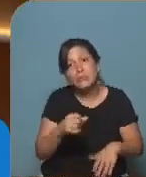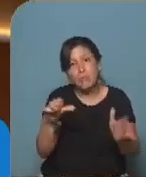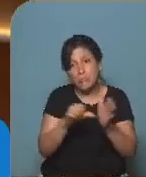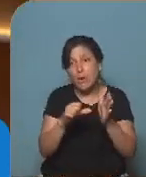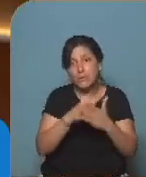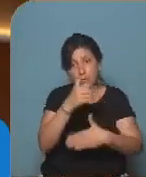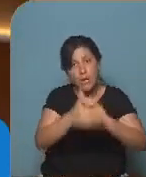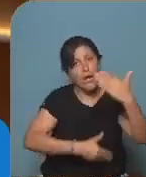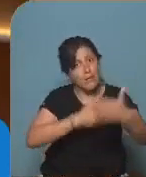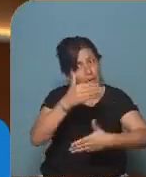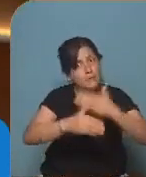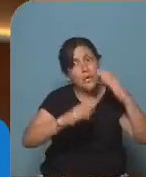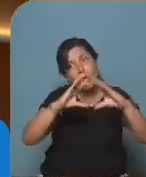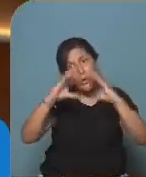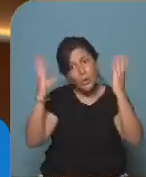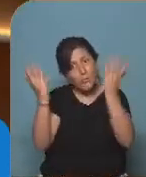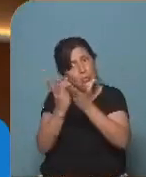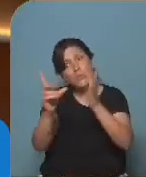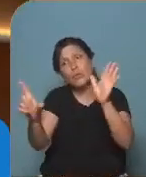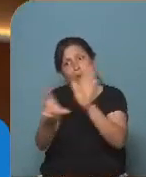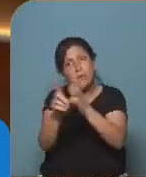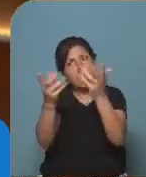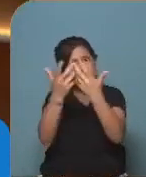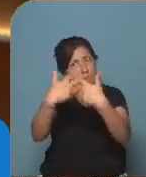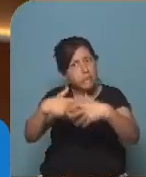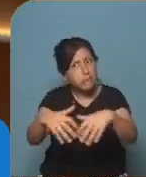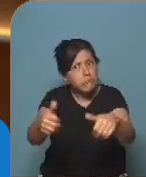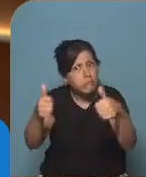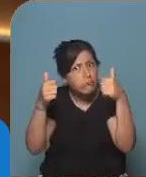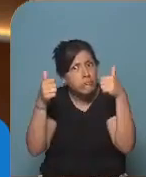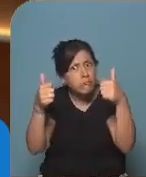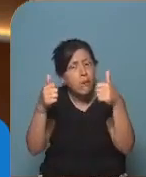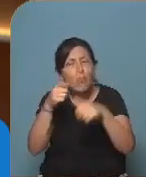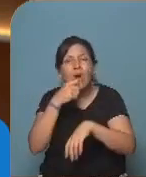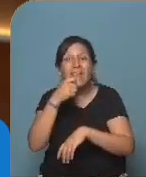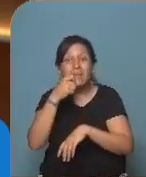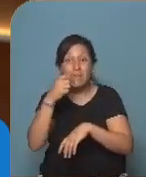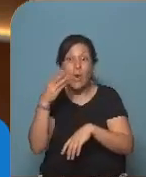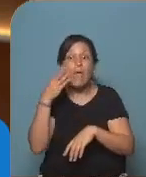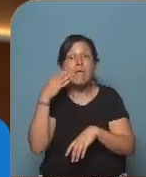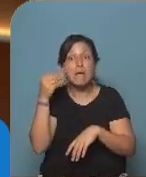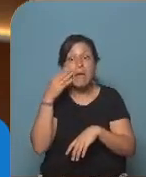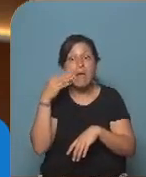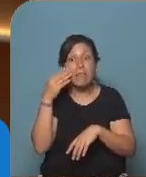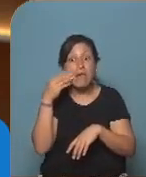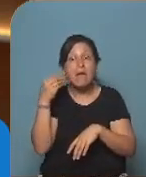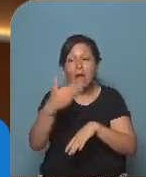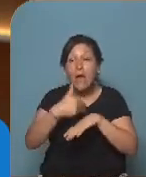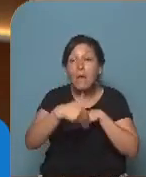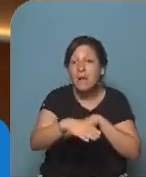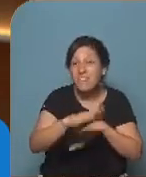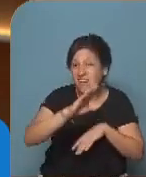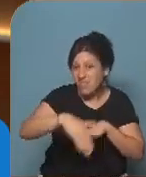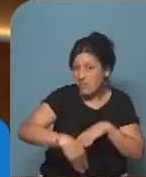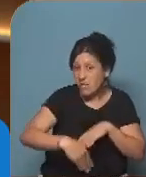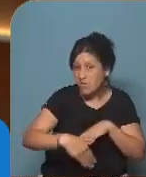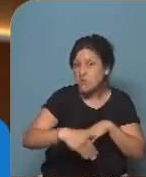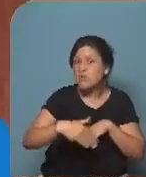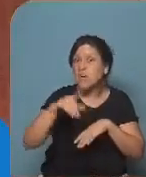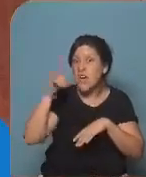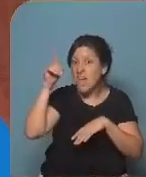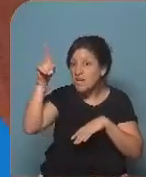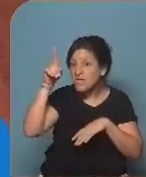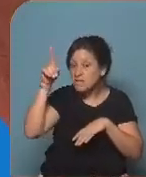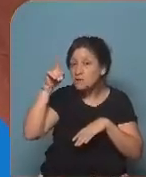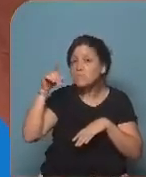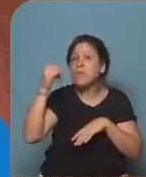del mundo, en donde la ley funciona, por ejemplo, en Inglaterra, a partir de incluso menos. En Gran Bretaña hay